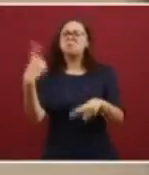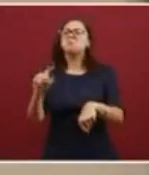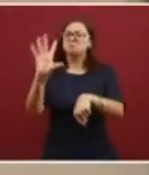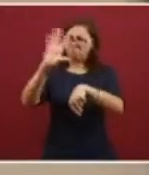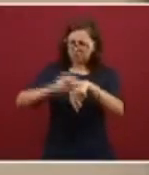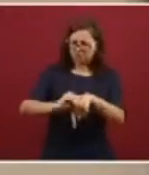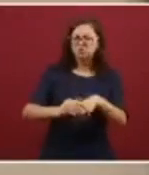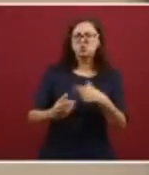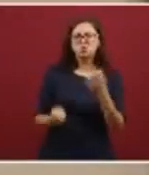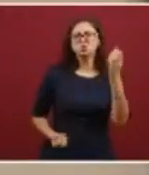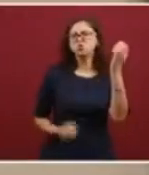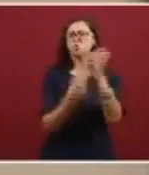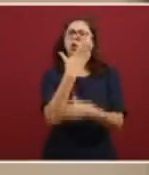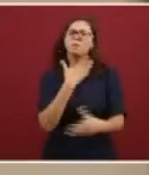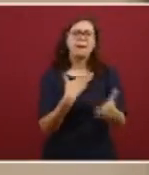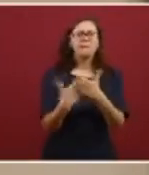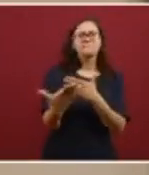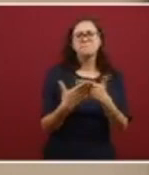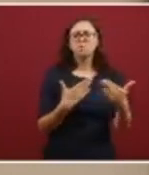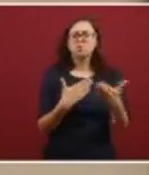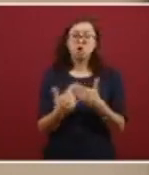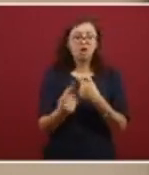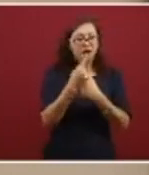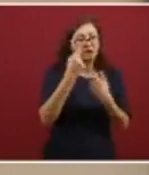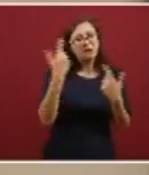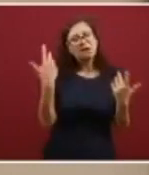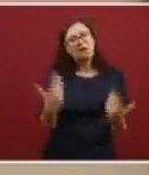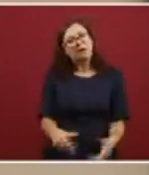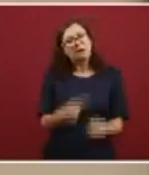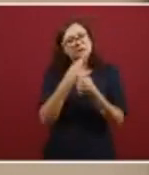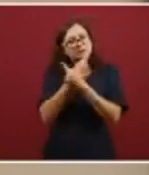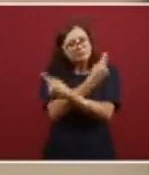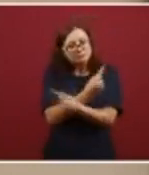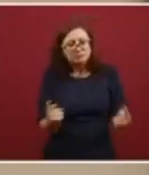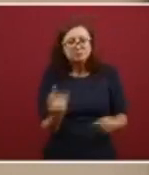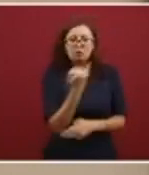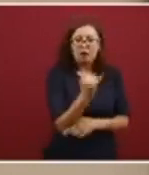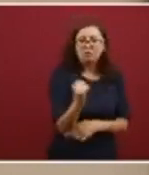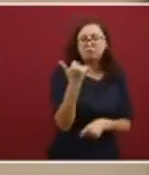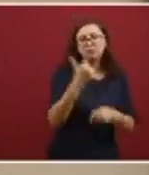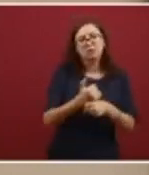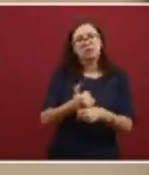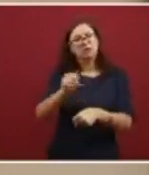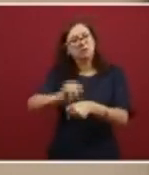esta nueva modalidad, sobre todo en niños, preescolar